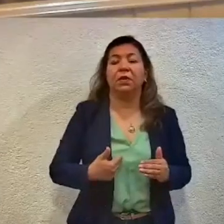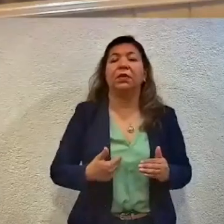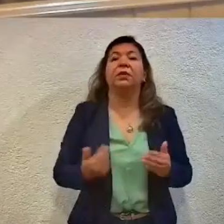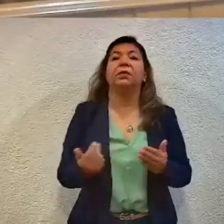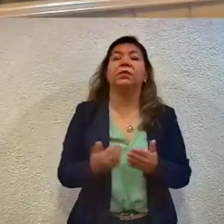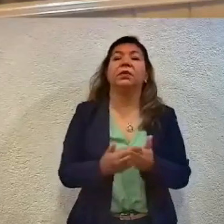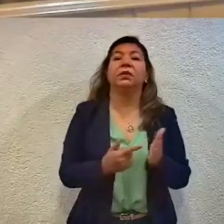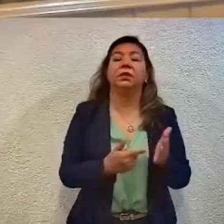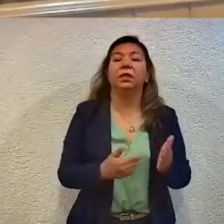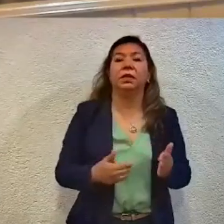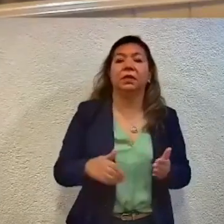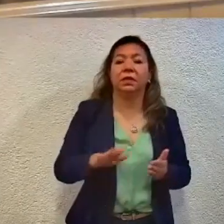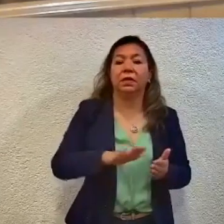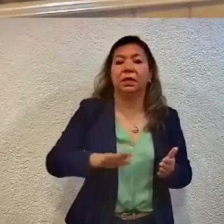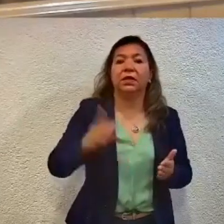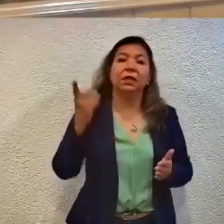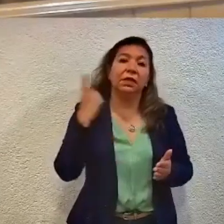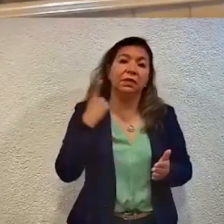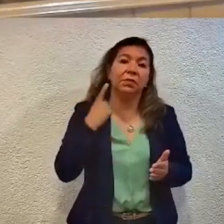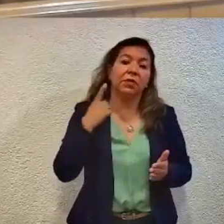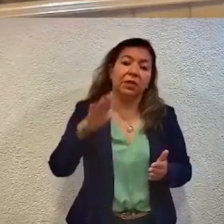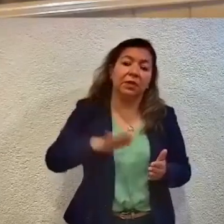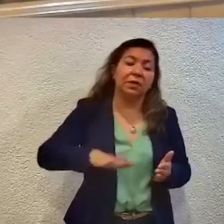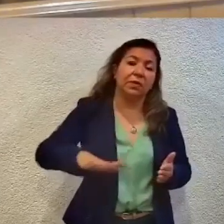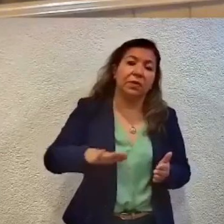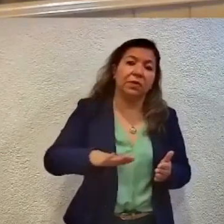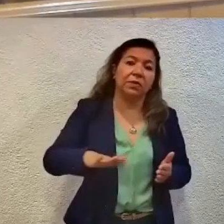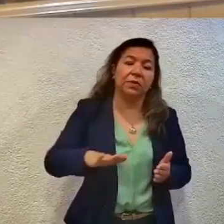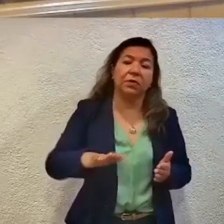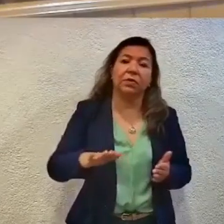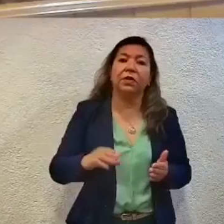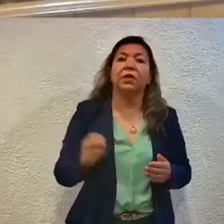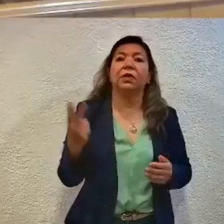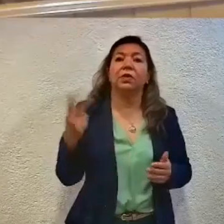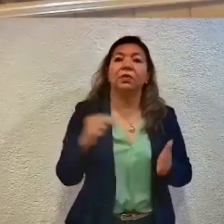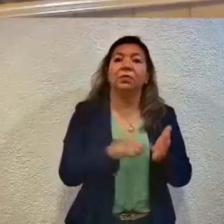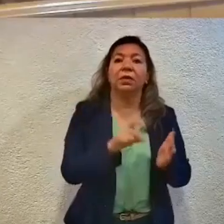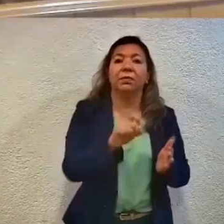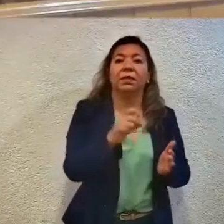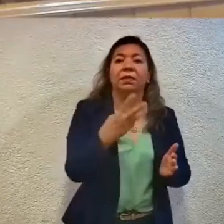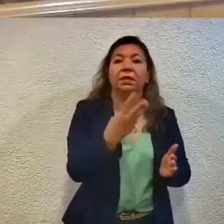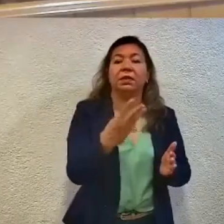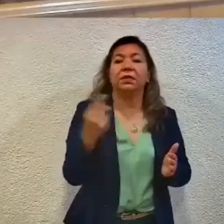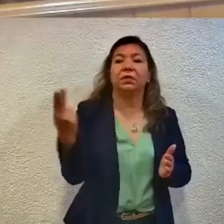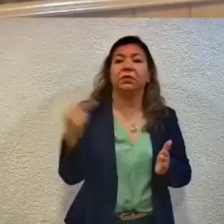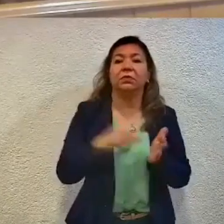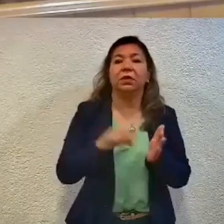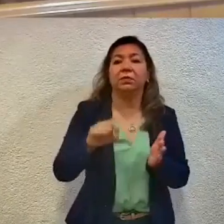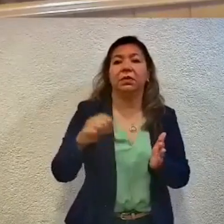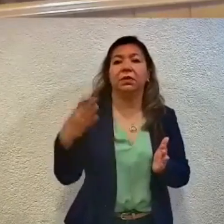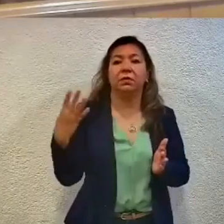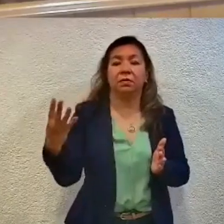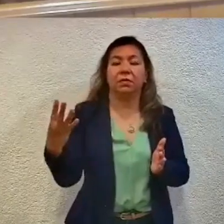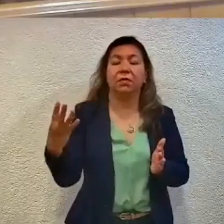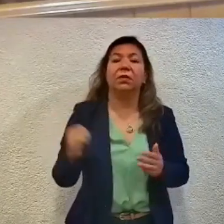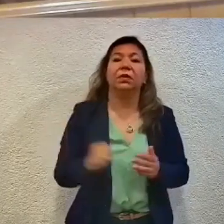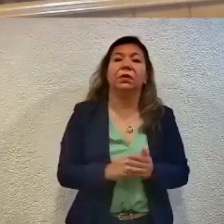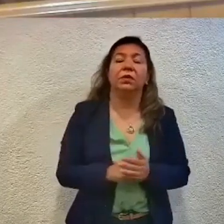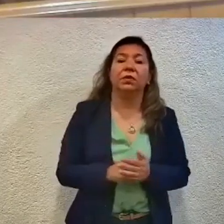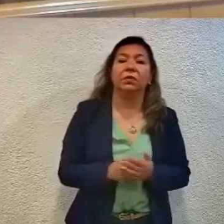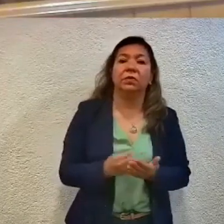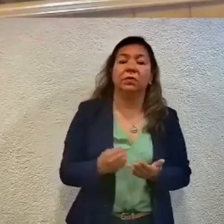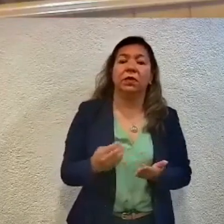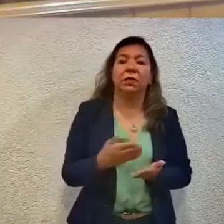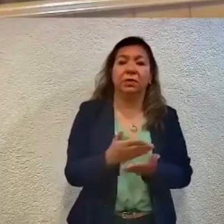en el proceso electoral ordinario de diputaciones locales y ayuntamientos 2023-2024, en la consulta